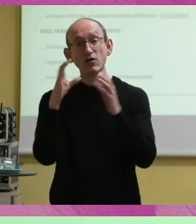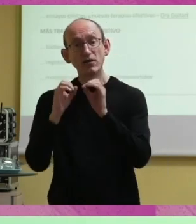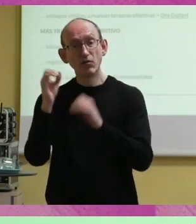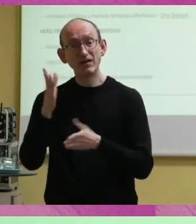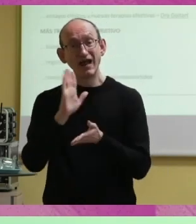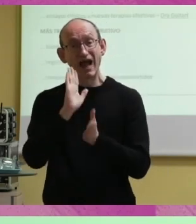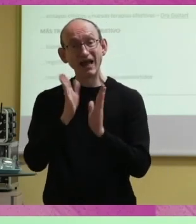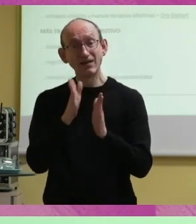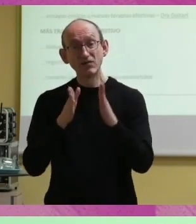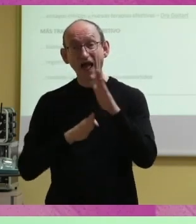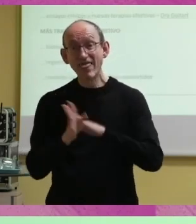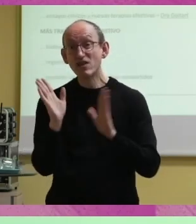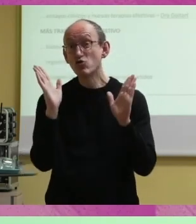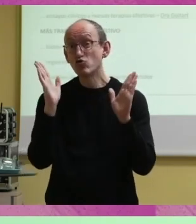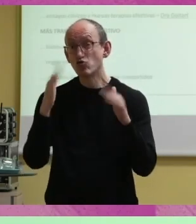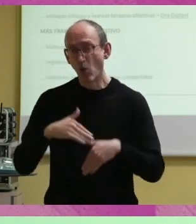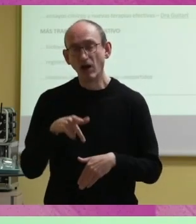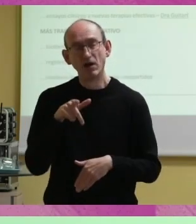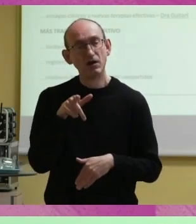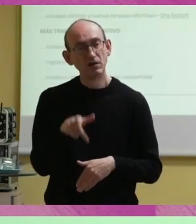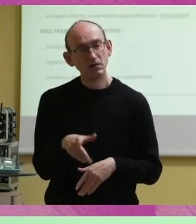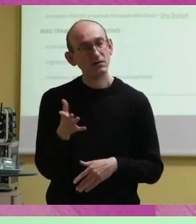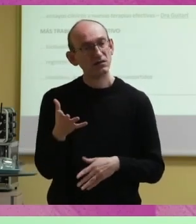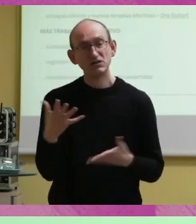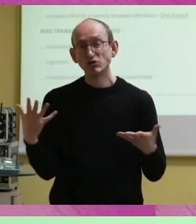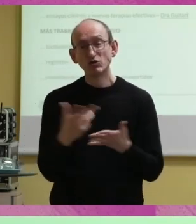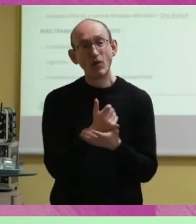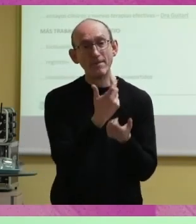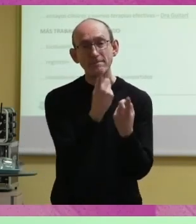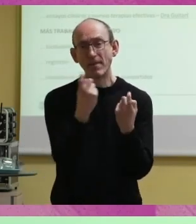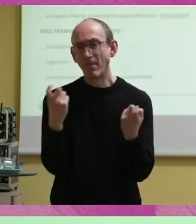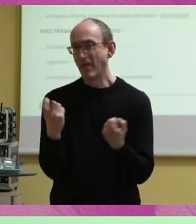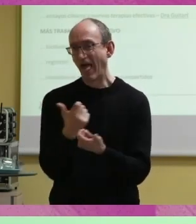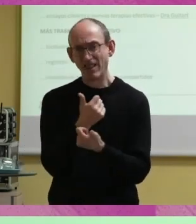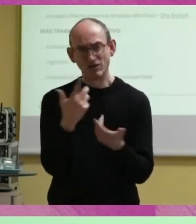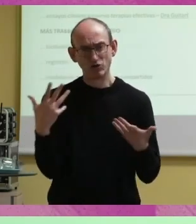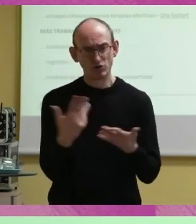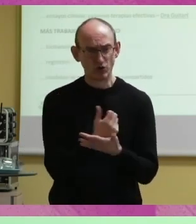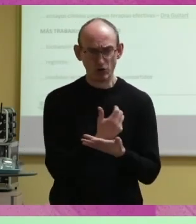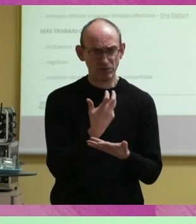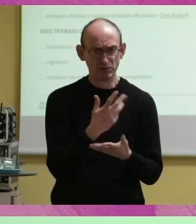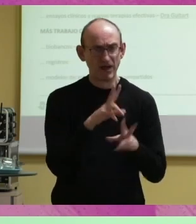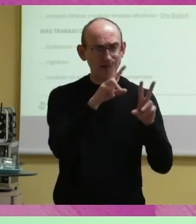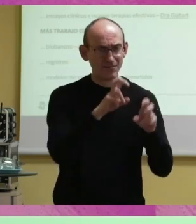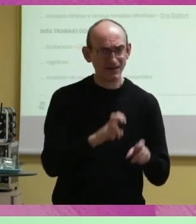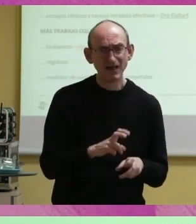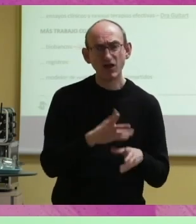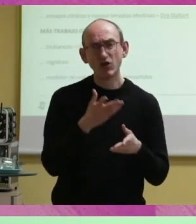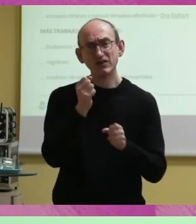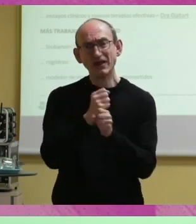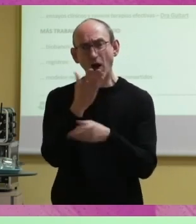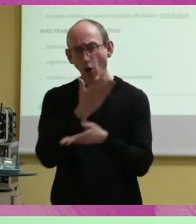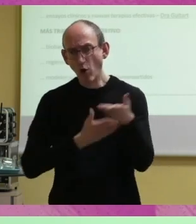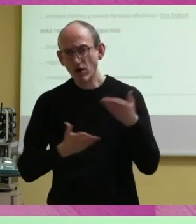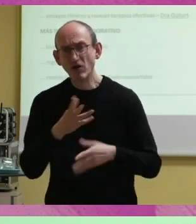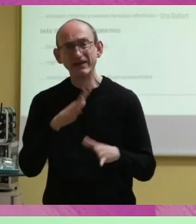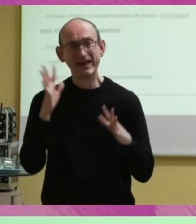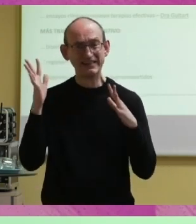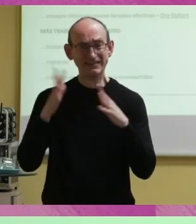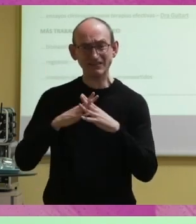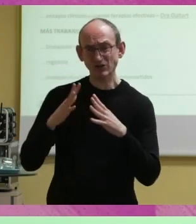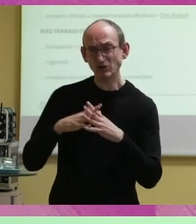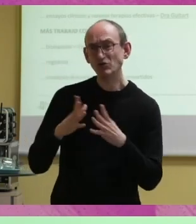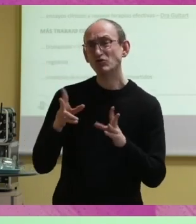un tratamiento. Por lo tanto, es necesario más todo, más investigación, más trabajo colaborativo, más